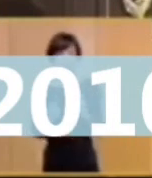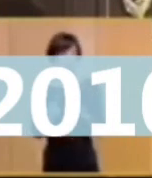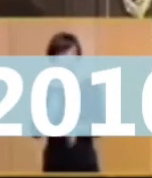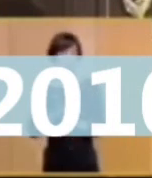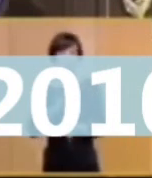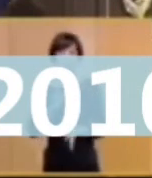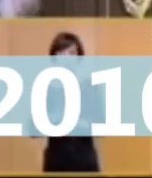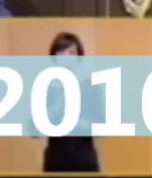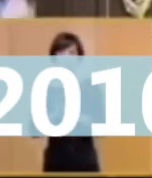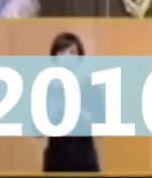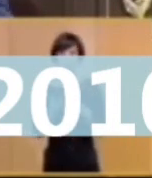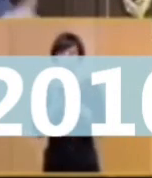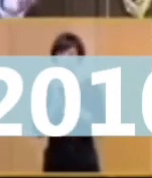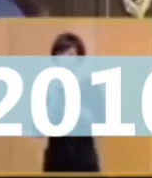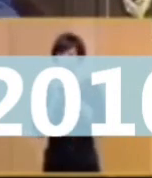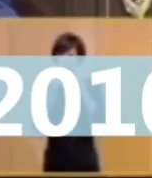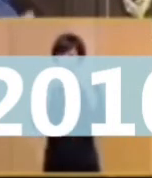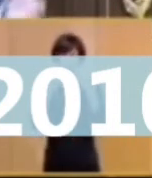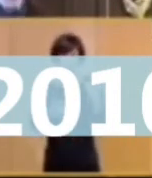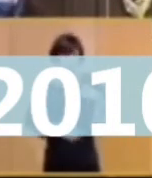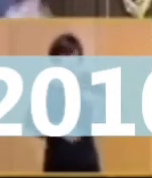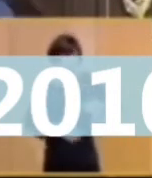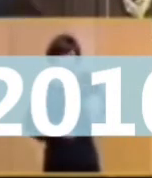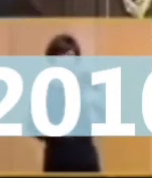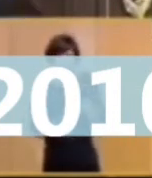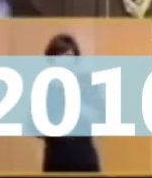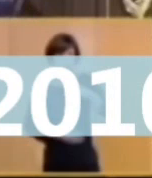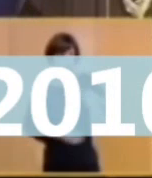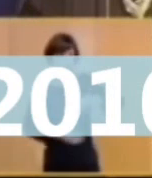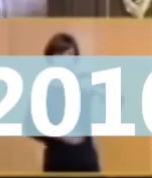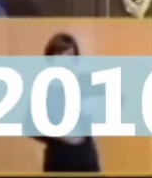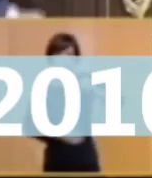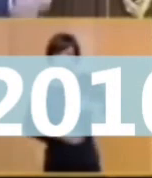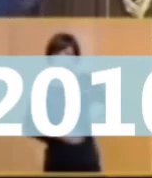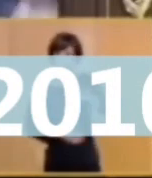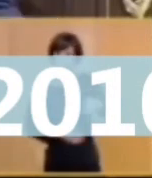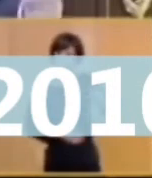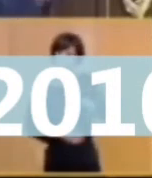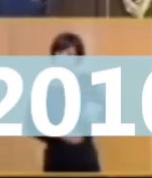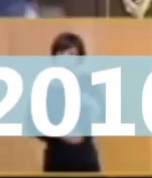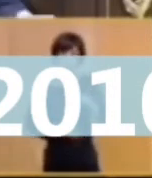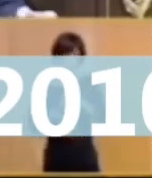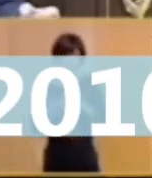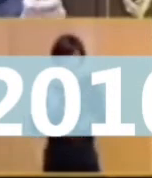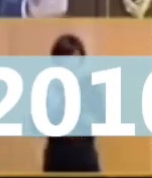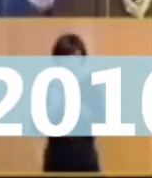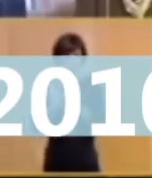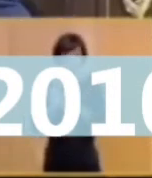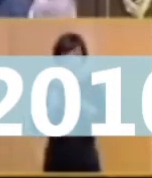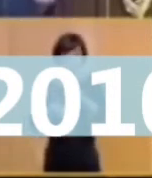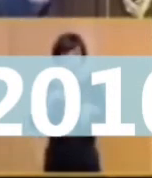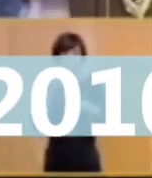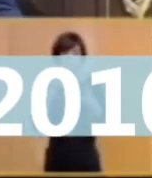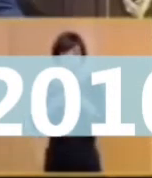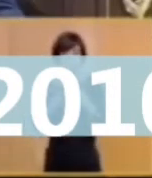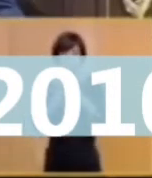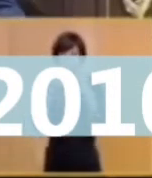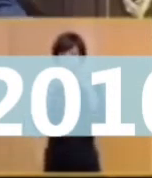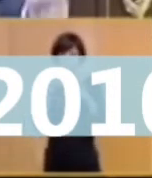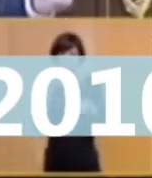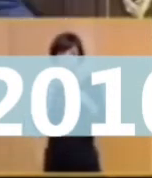plan completo Es que llevamos meses diciéndolo y repitiéndolo donde se recojan las reformas estructurales como la